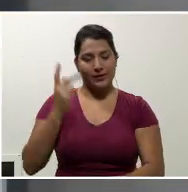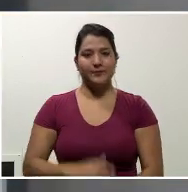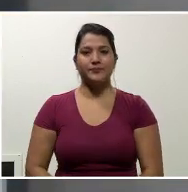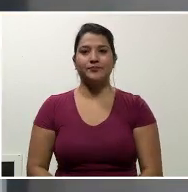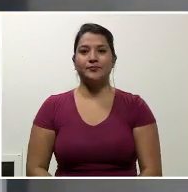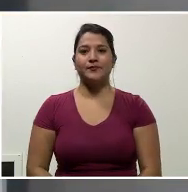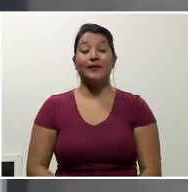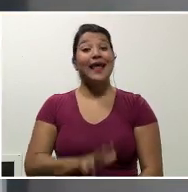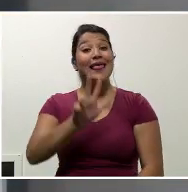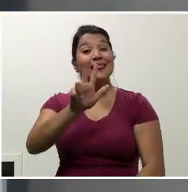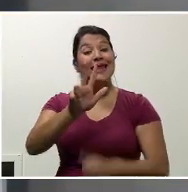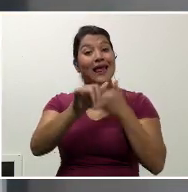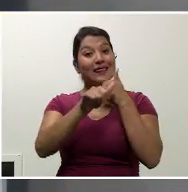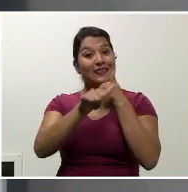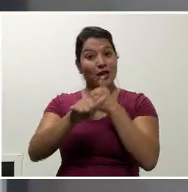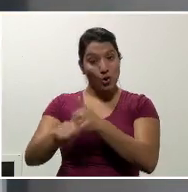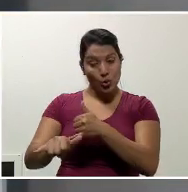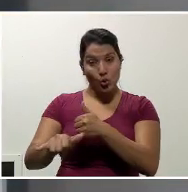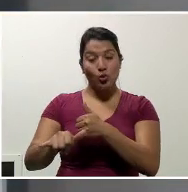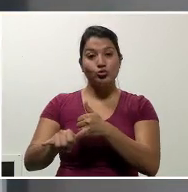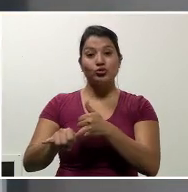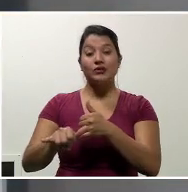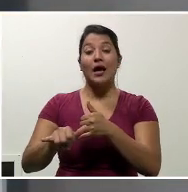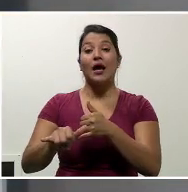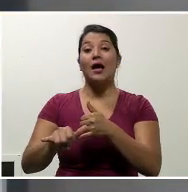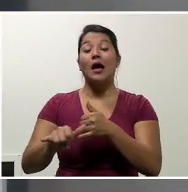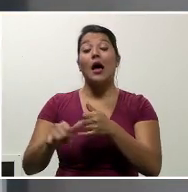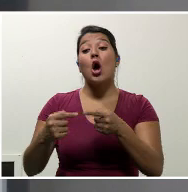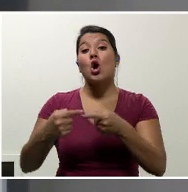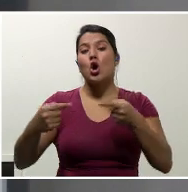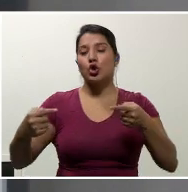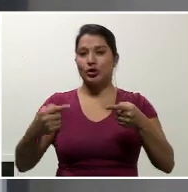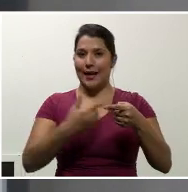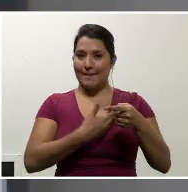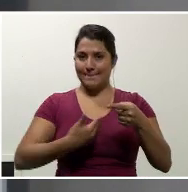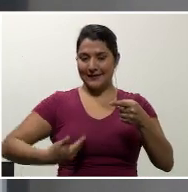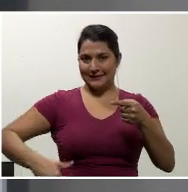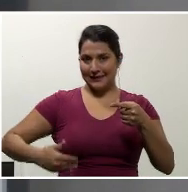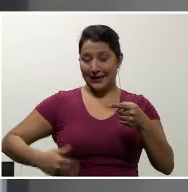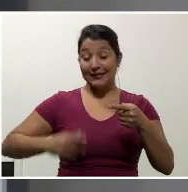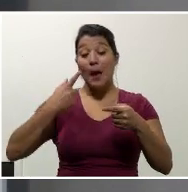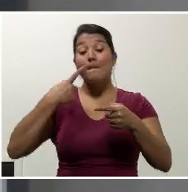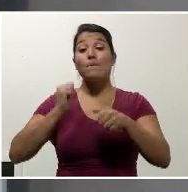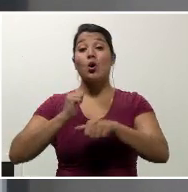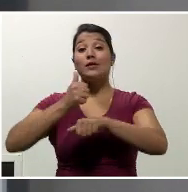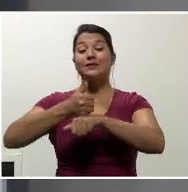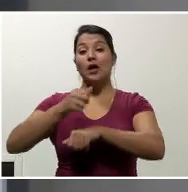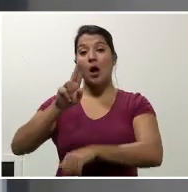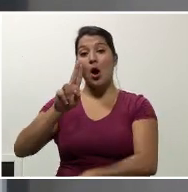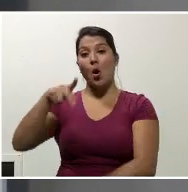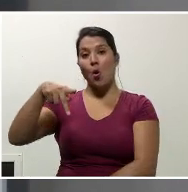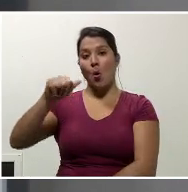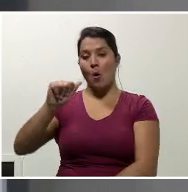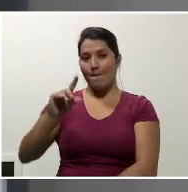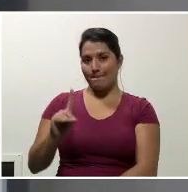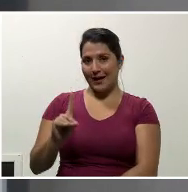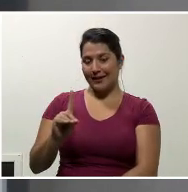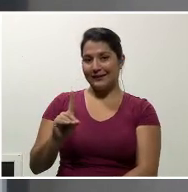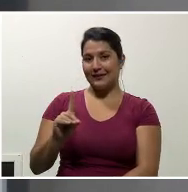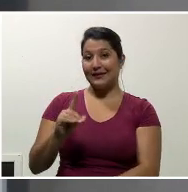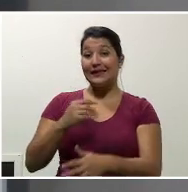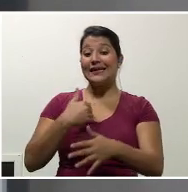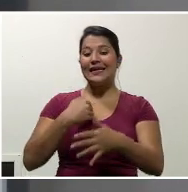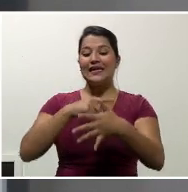Y las 3 denuncias penales planteadas contra el presidente de la República por la creación de la UPAT agrupan 5